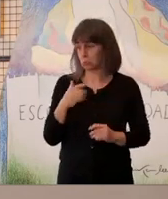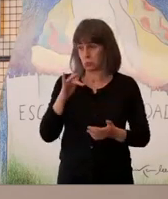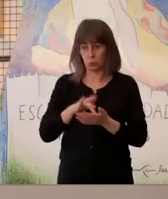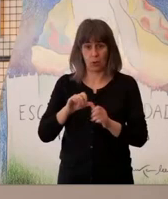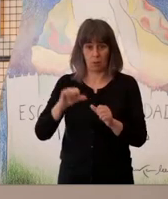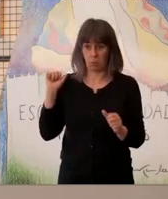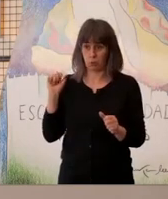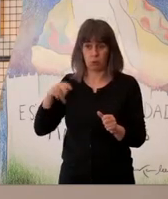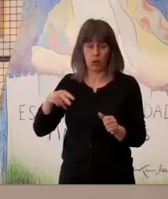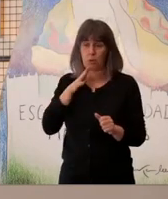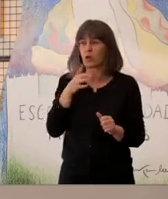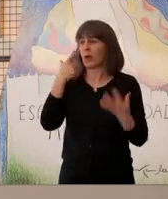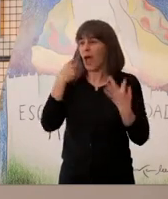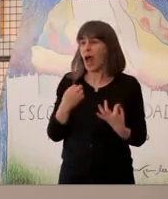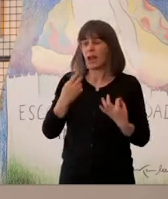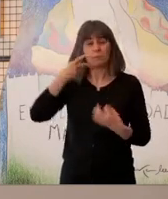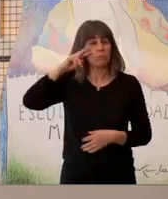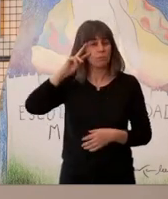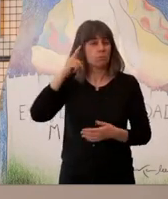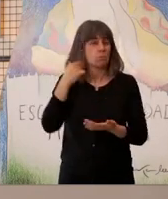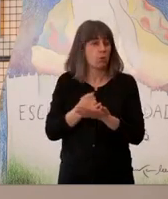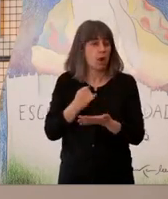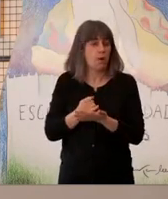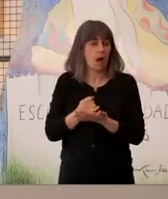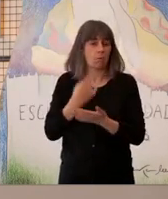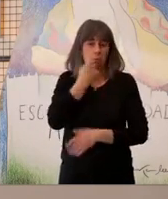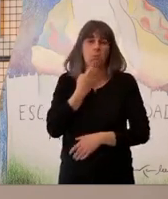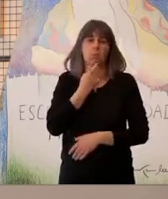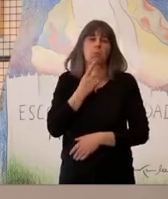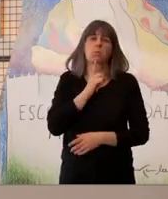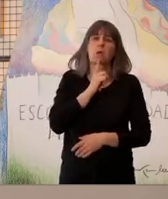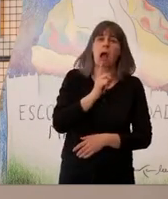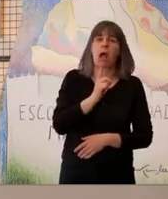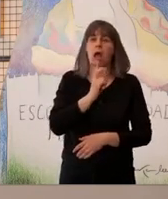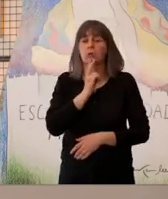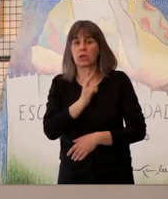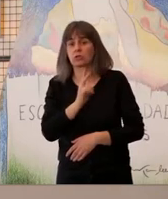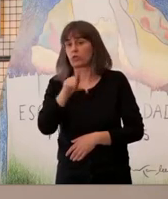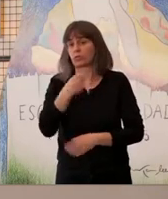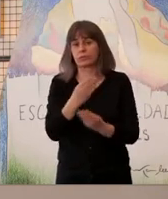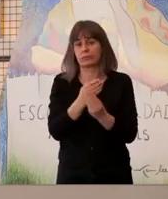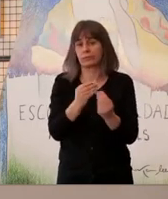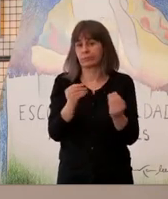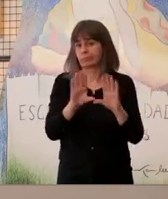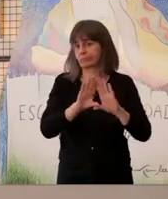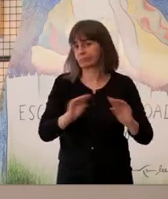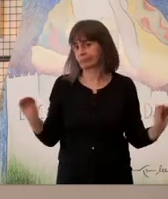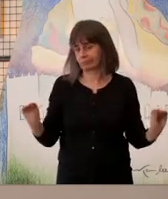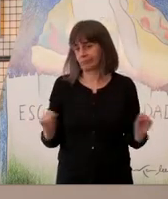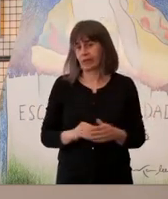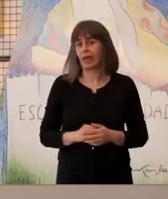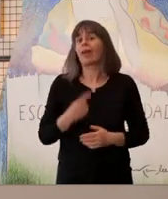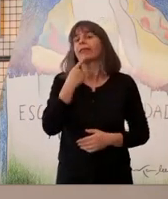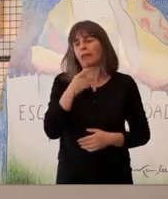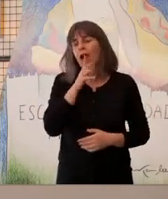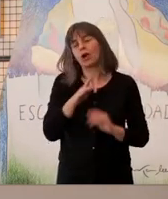cosa que duró un año o dos luego evidentemente murió aunque digan que se